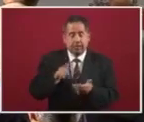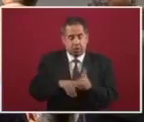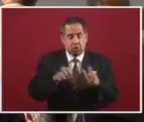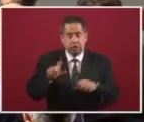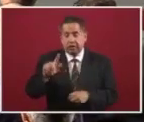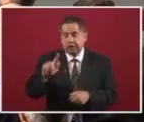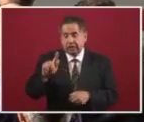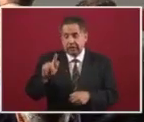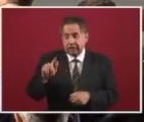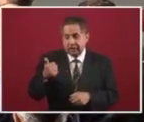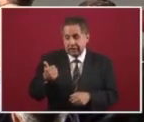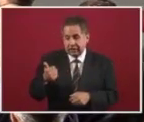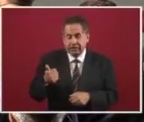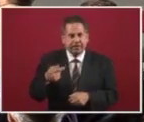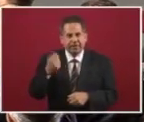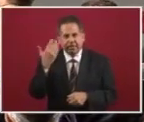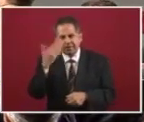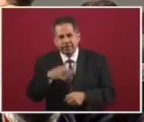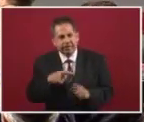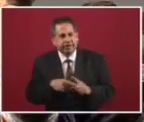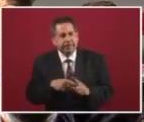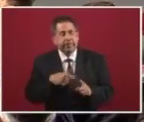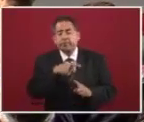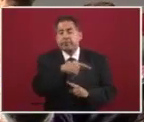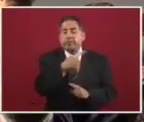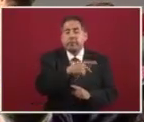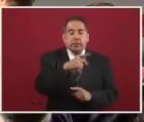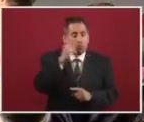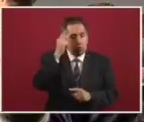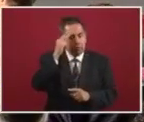1876. ¿Y saben cuál era la bandera